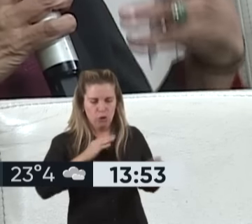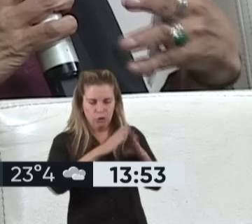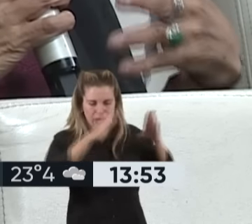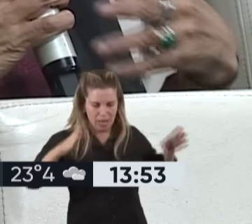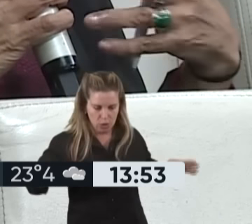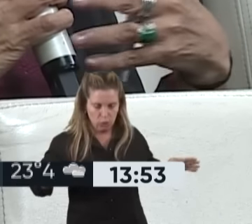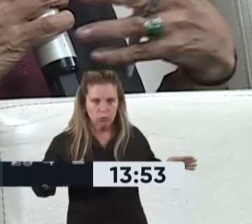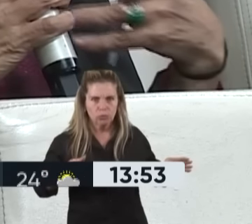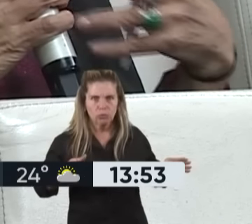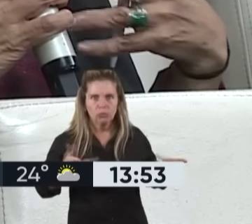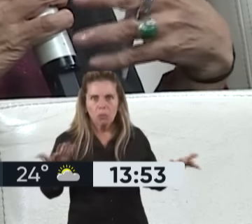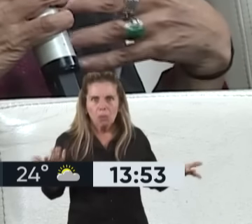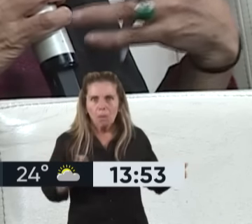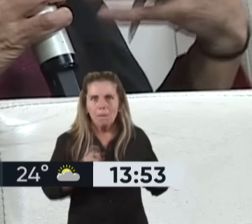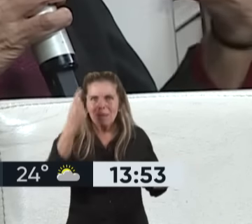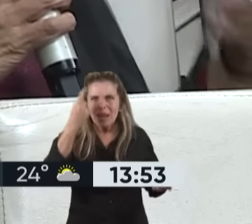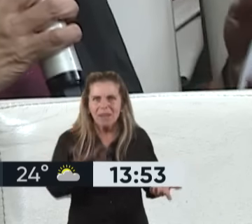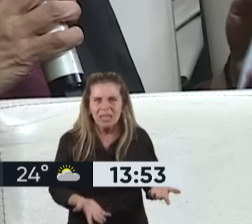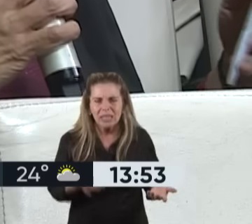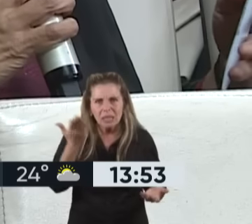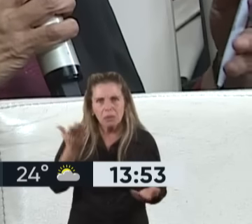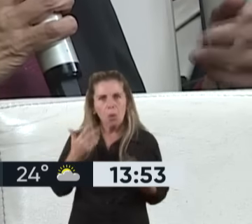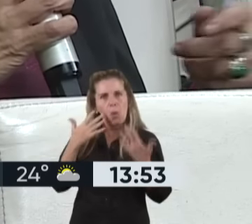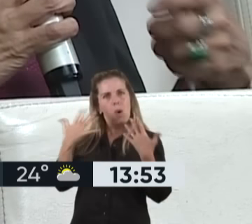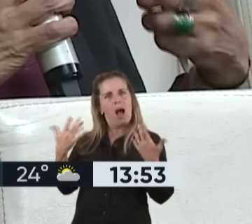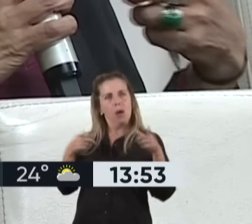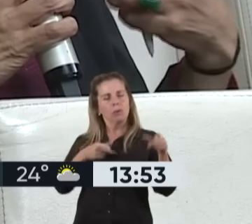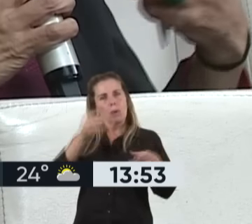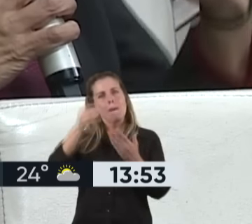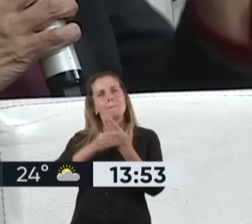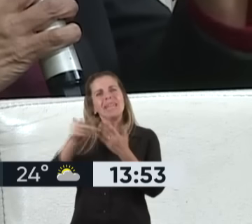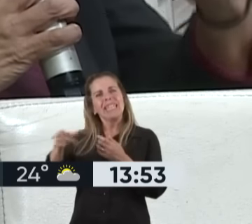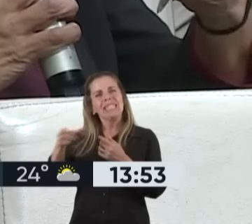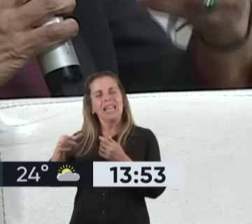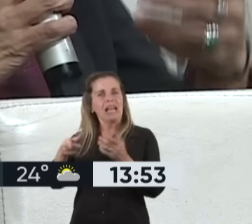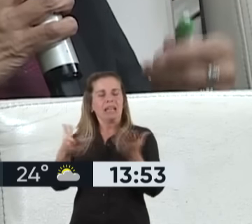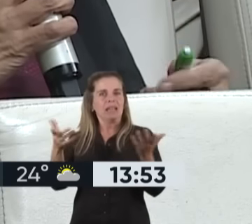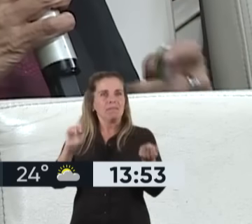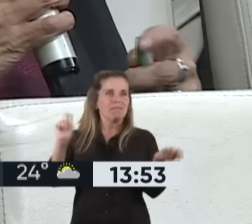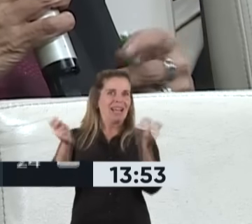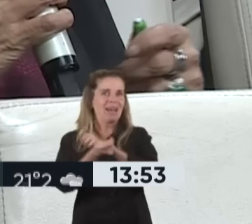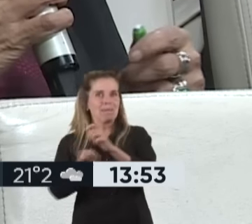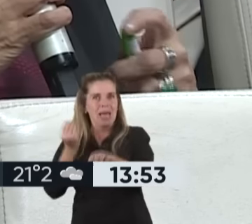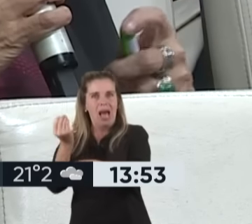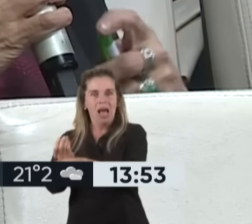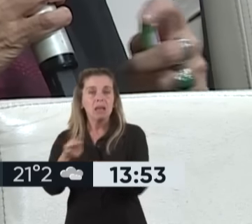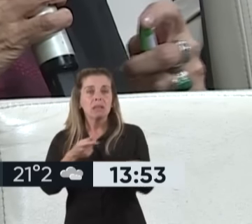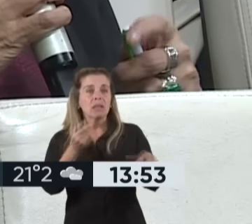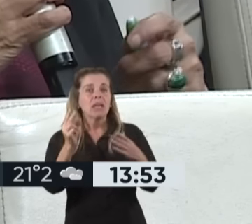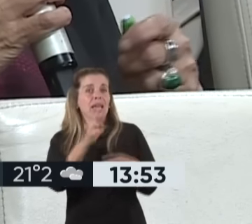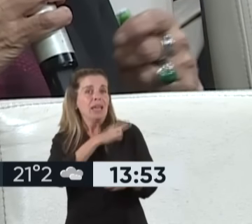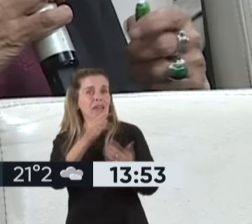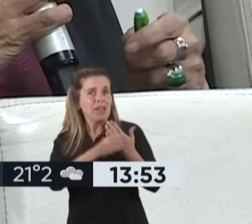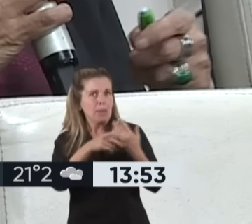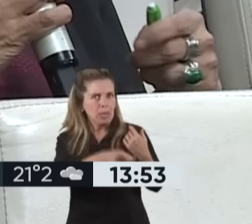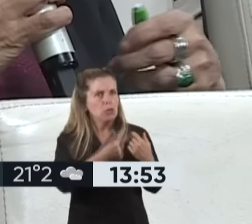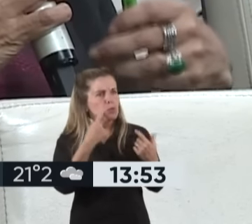elogiara tanto a un ministro cuando se va. Lo hizo el jefe de gabinete, lo hizo